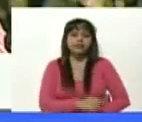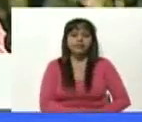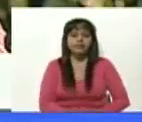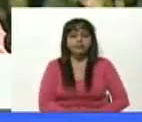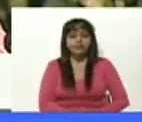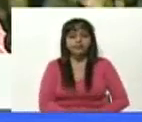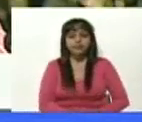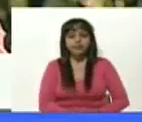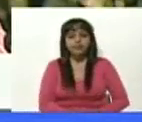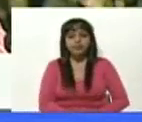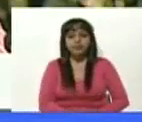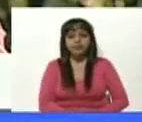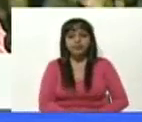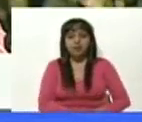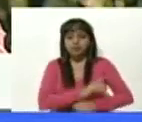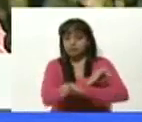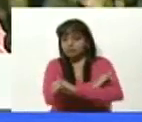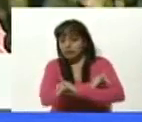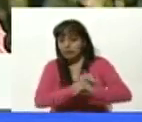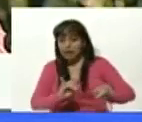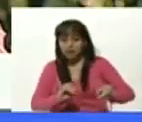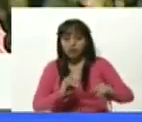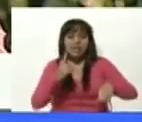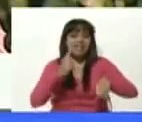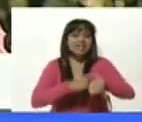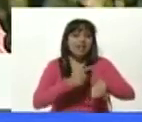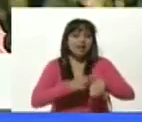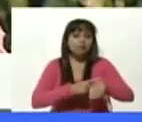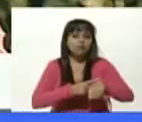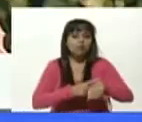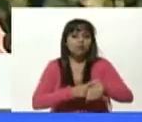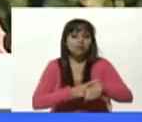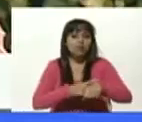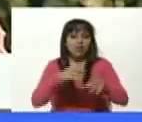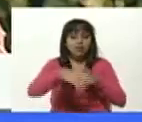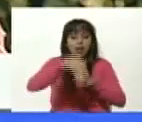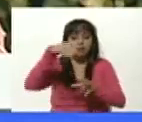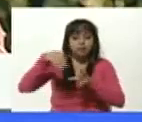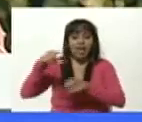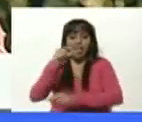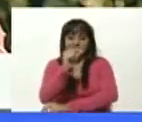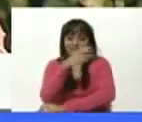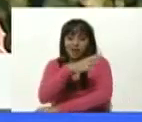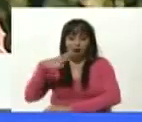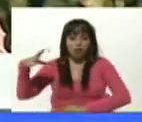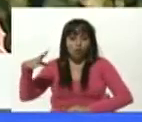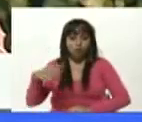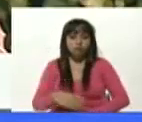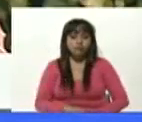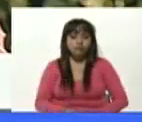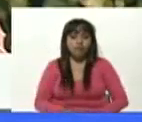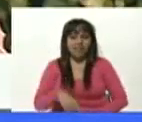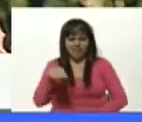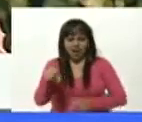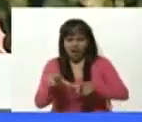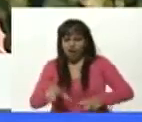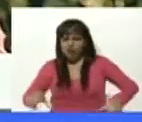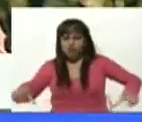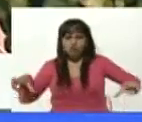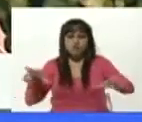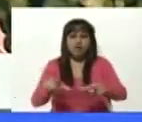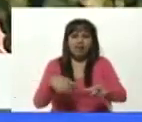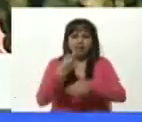Precisamente cerrando el ciclo productivo del arroz. Esa zona arrocera del